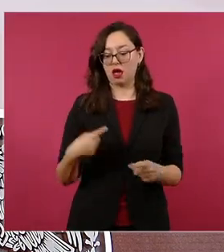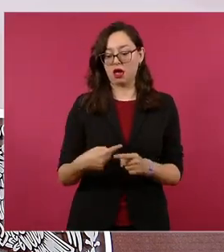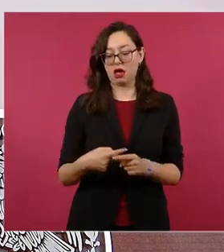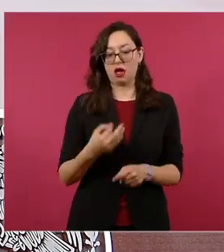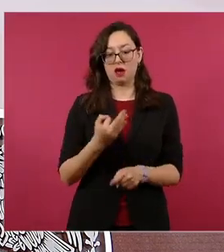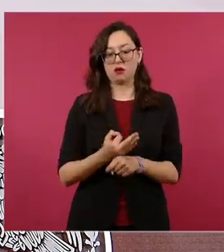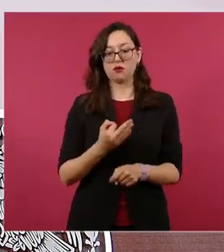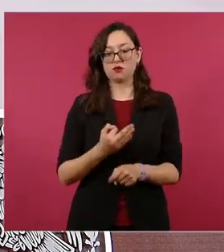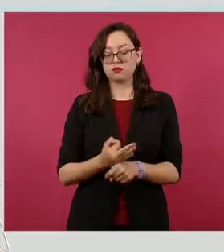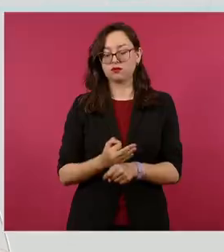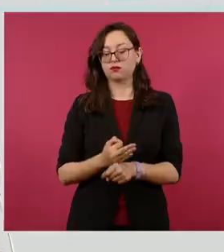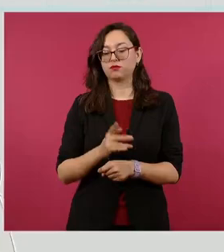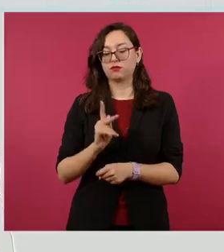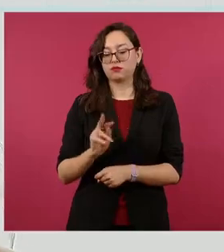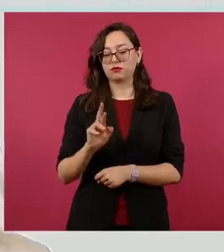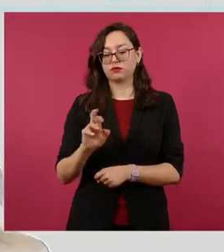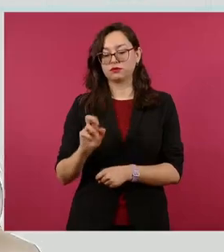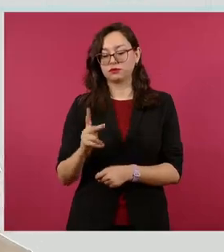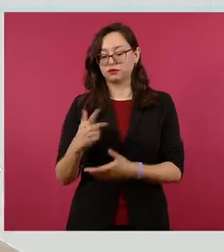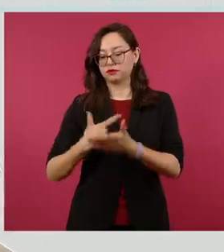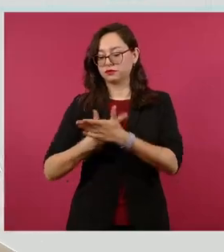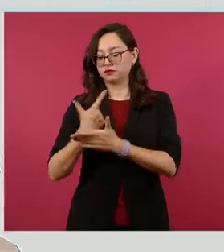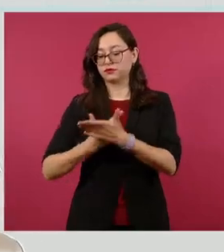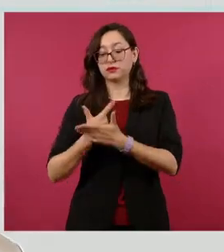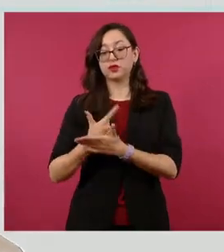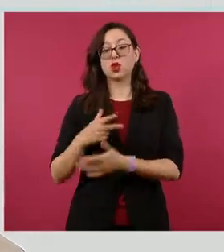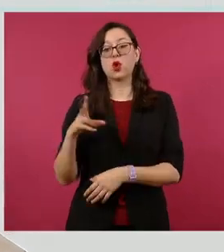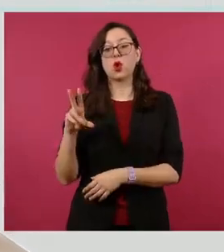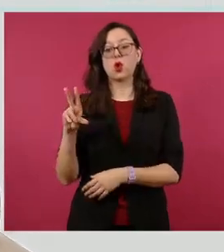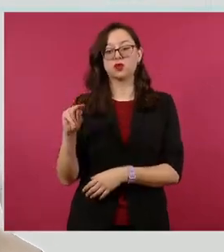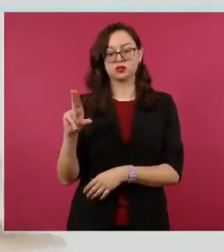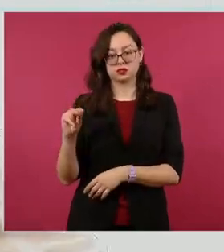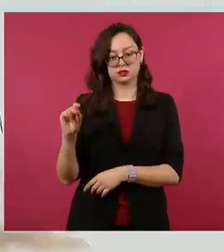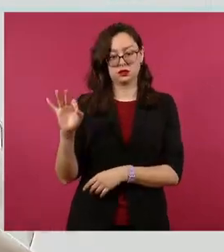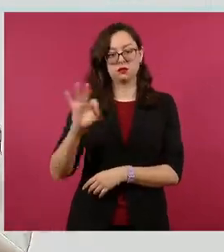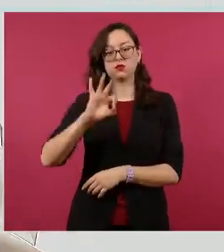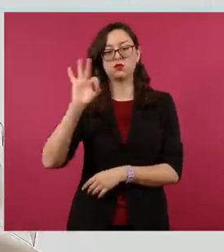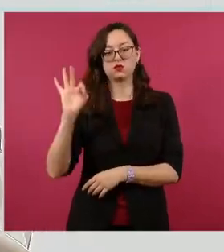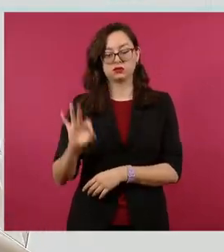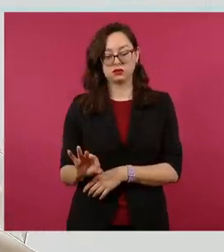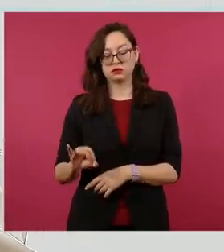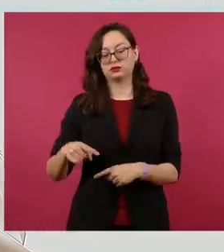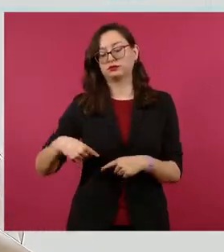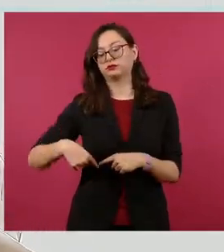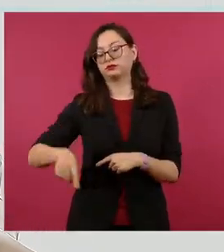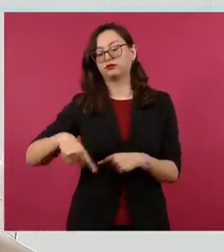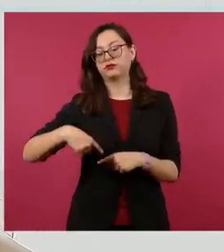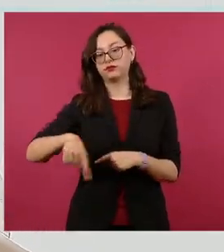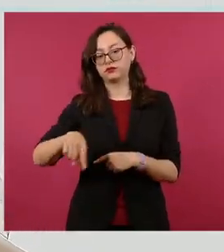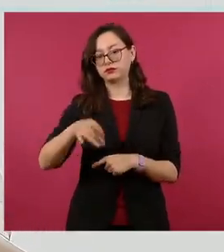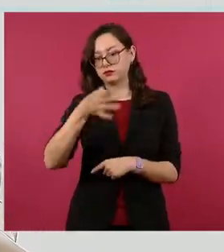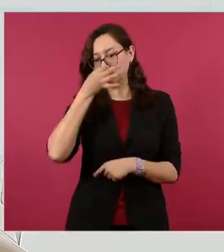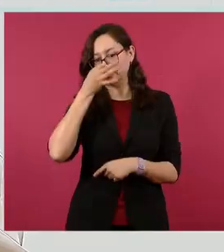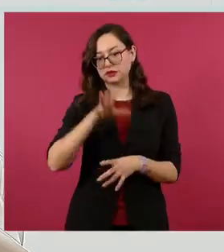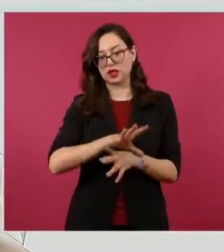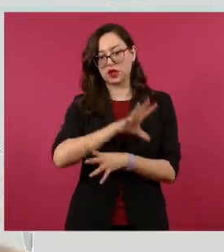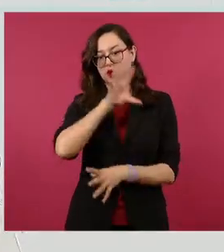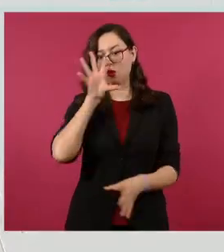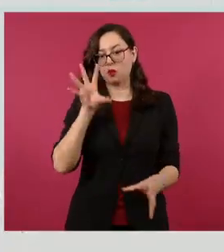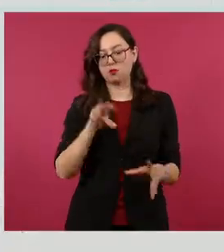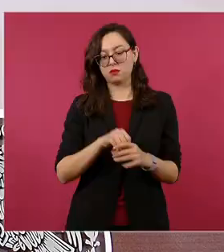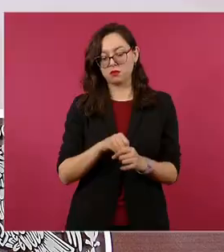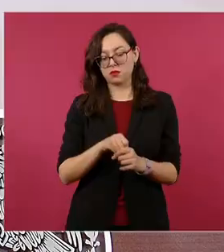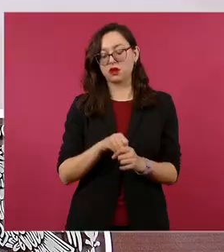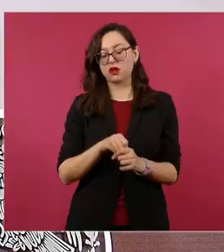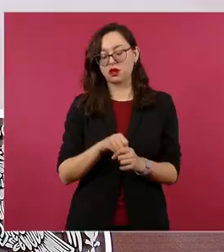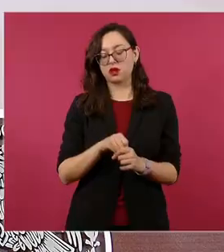lleva capturadas casi el 80% de las actas. Se espera que en las próximas horas se concluya y finalmente mañana a